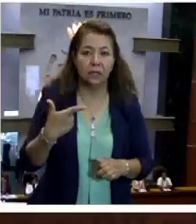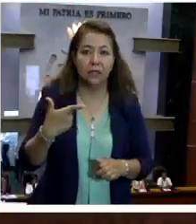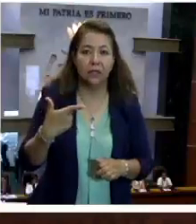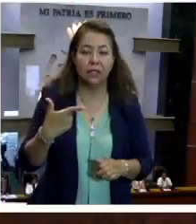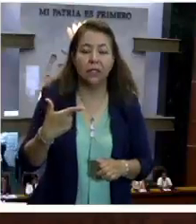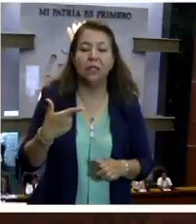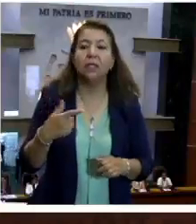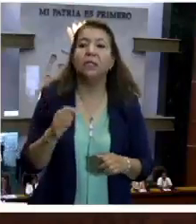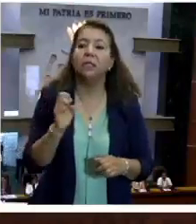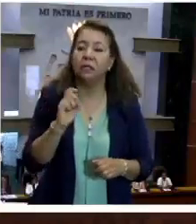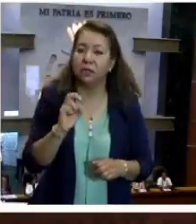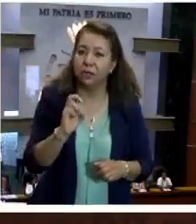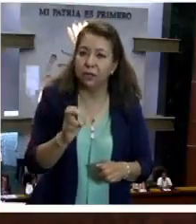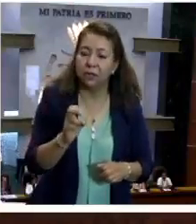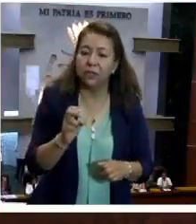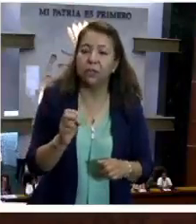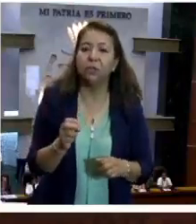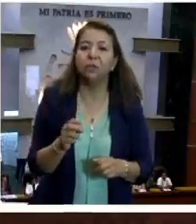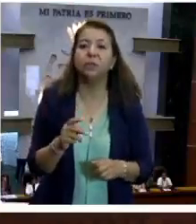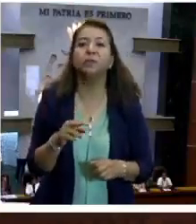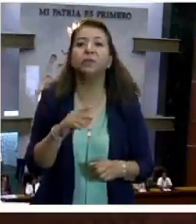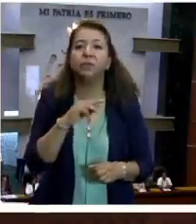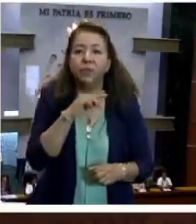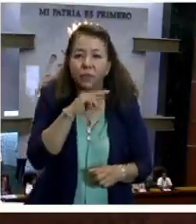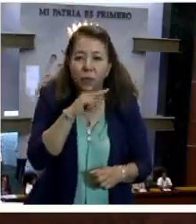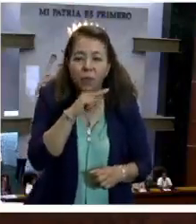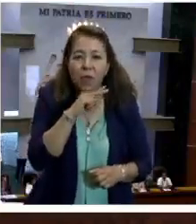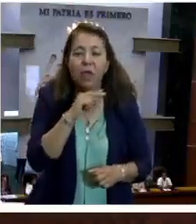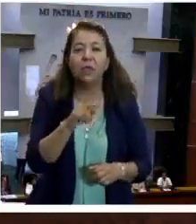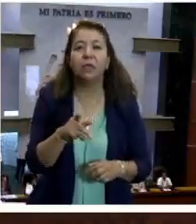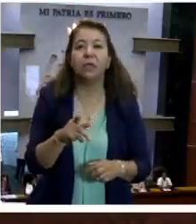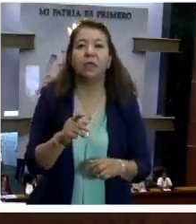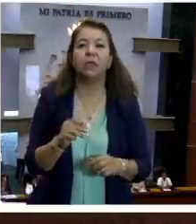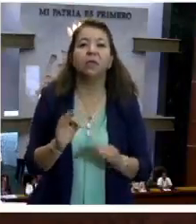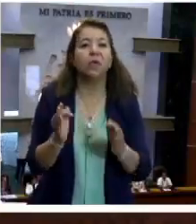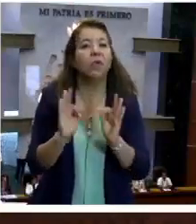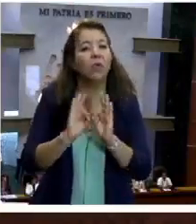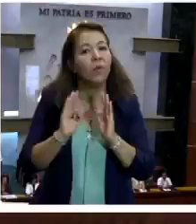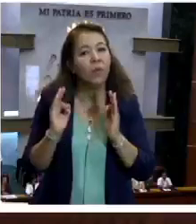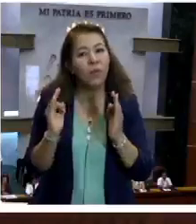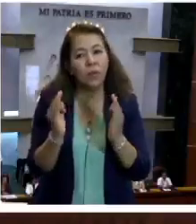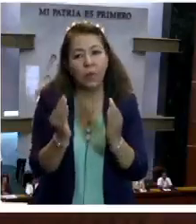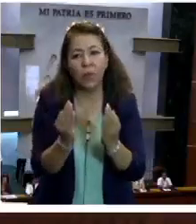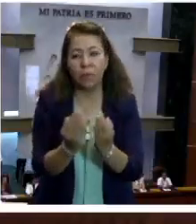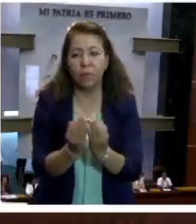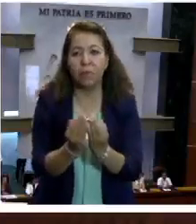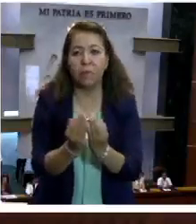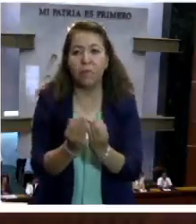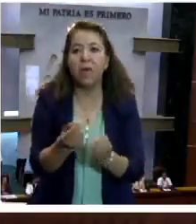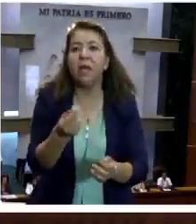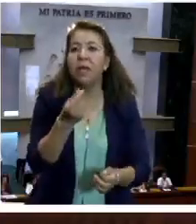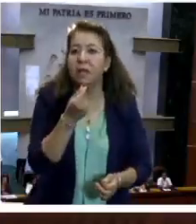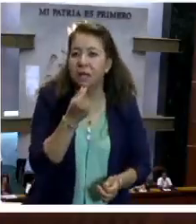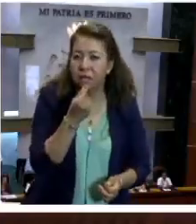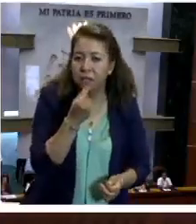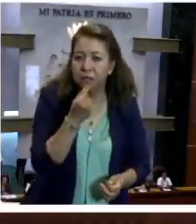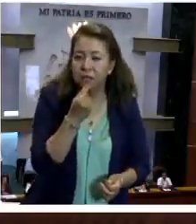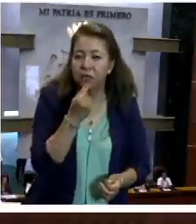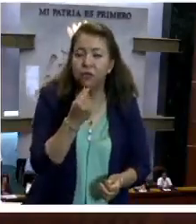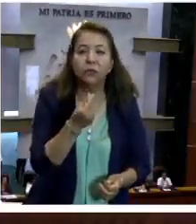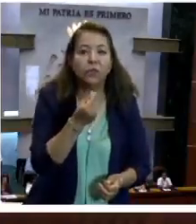nuestra principal preocupación. Formar a las niñas y los niños como